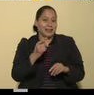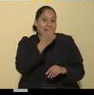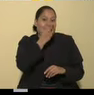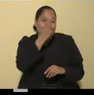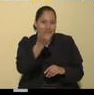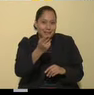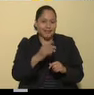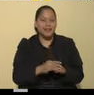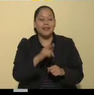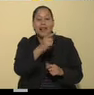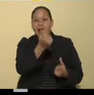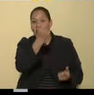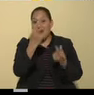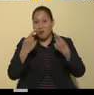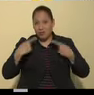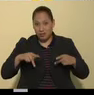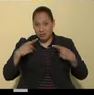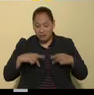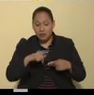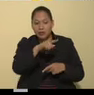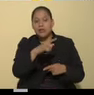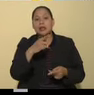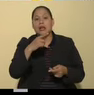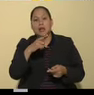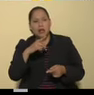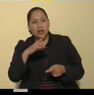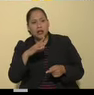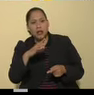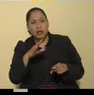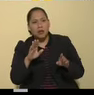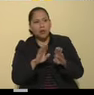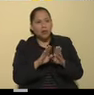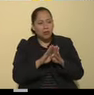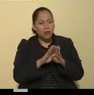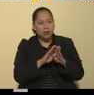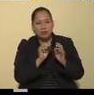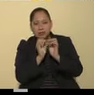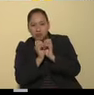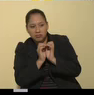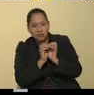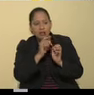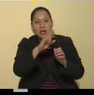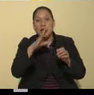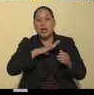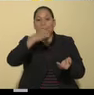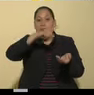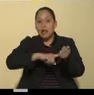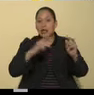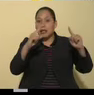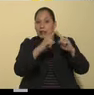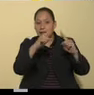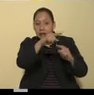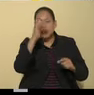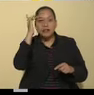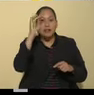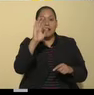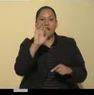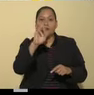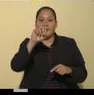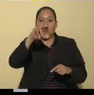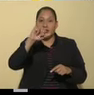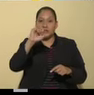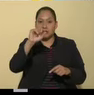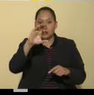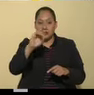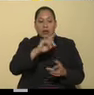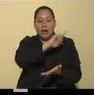dicen que hay gente que está, o parece que está complotando en el atrio de la iglesia de San Francisco, cuando él